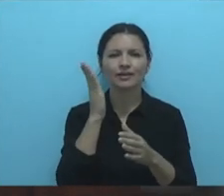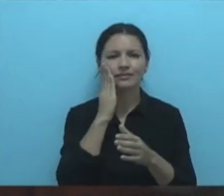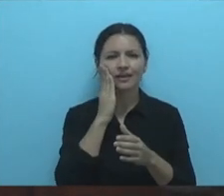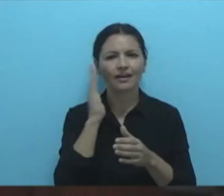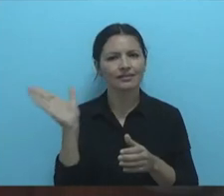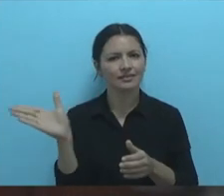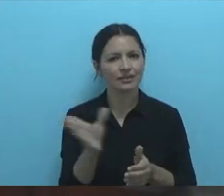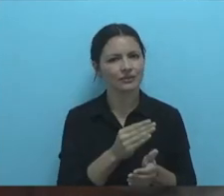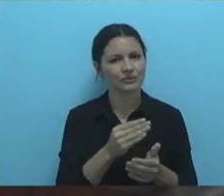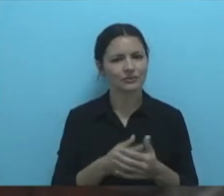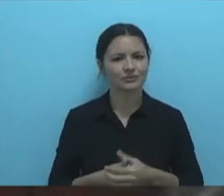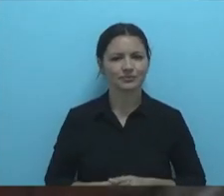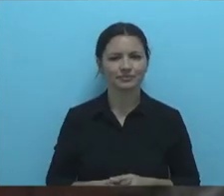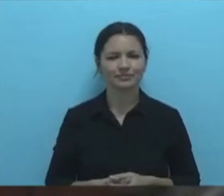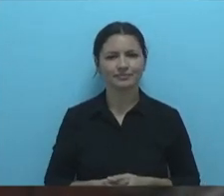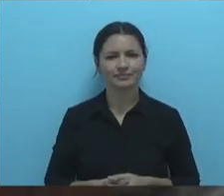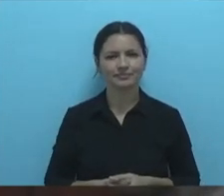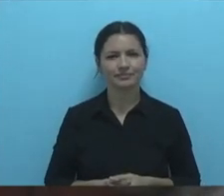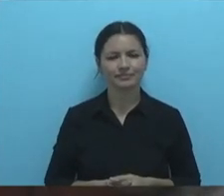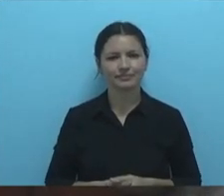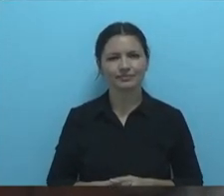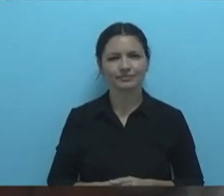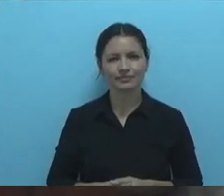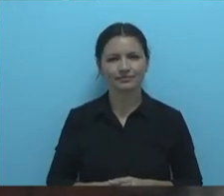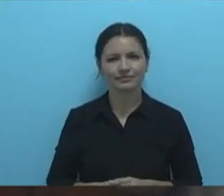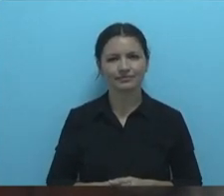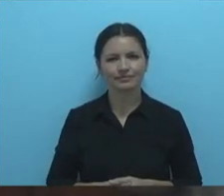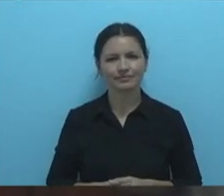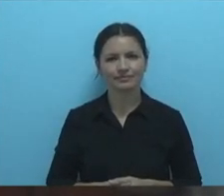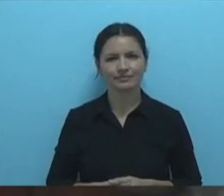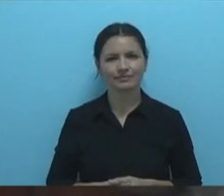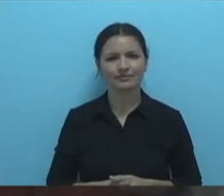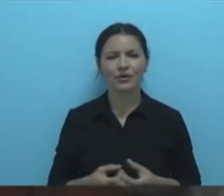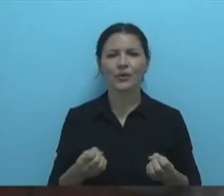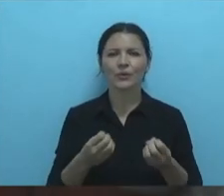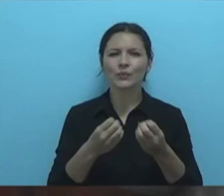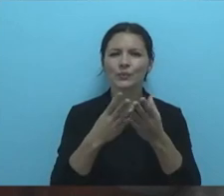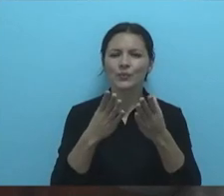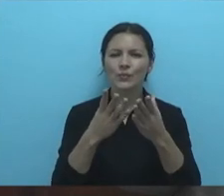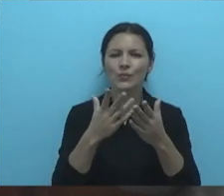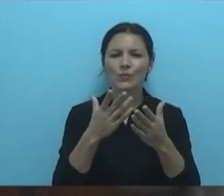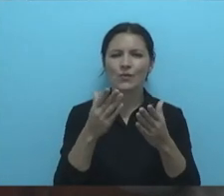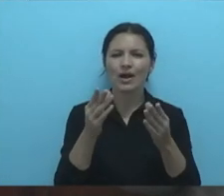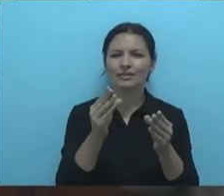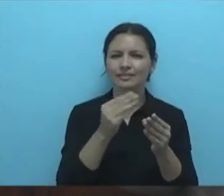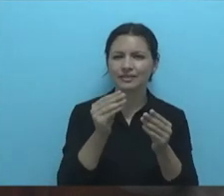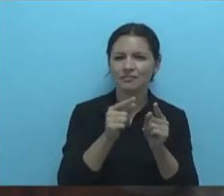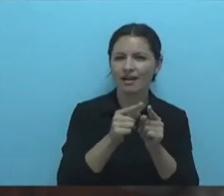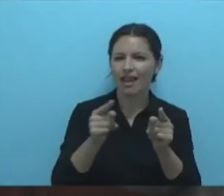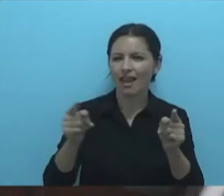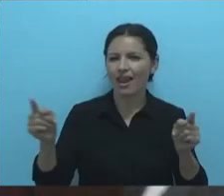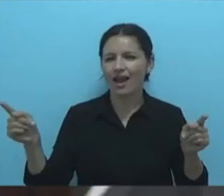tardes diputados y diputadas buen fin de semana largo buenas campañas